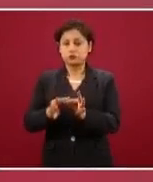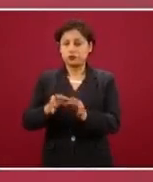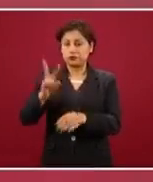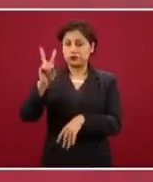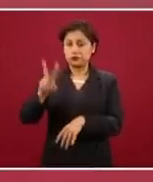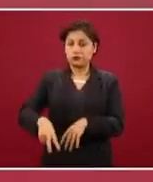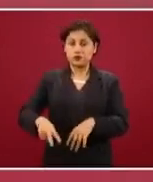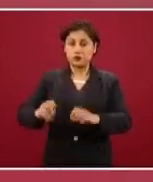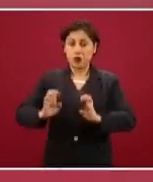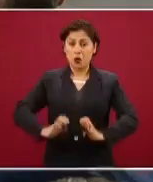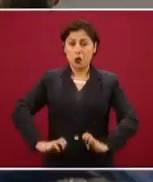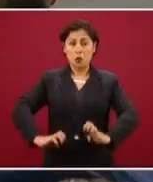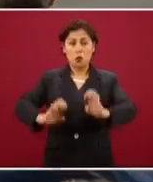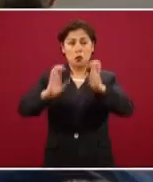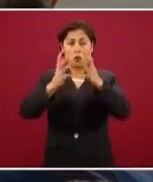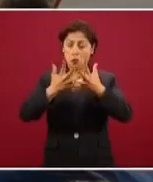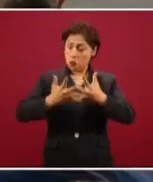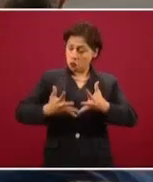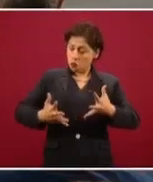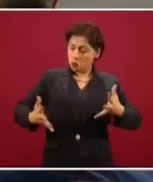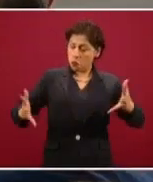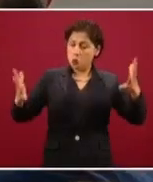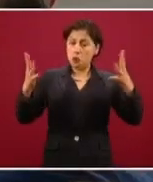enorme hospital,